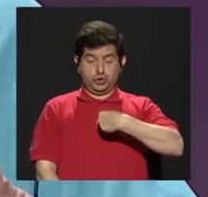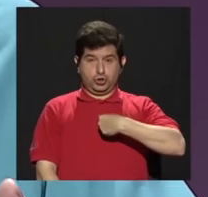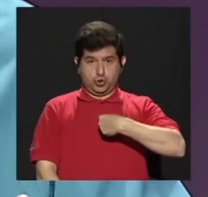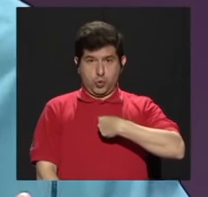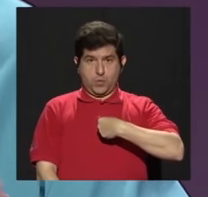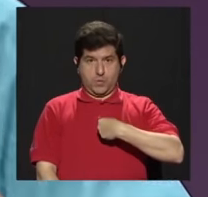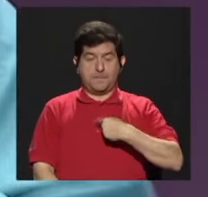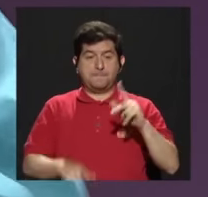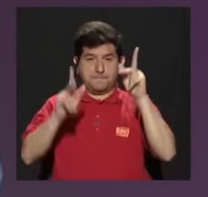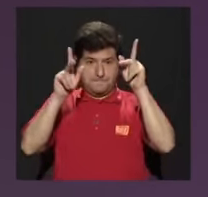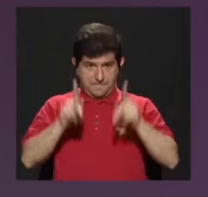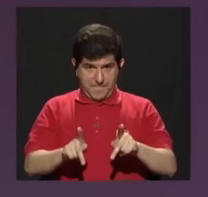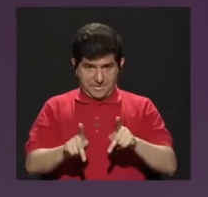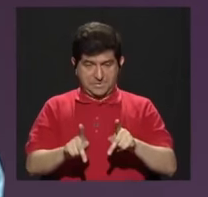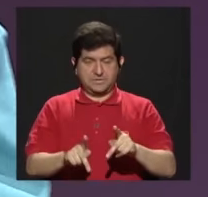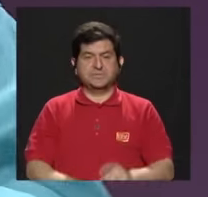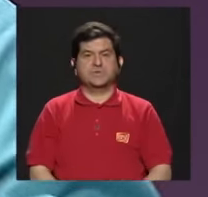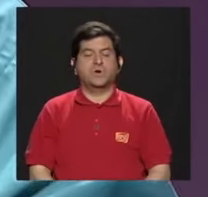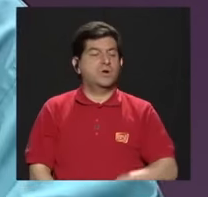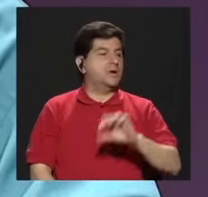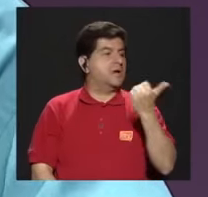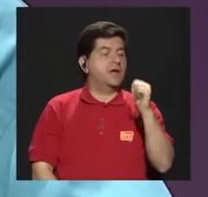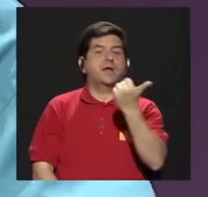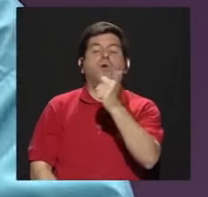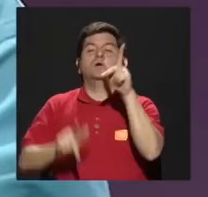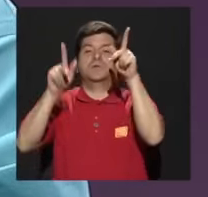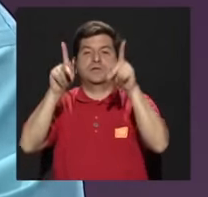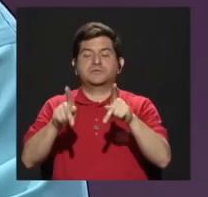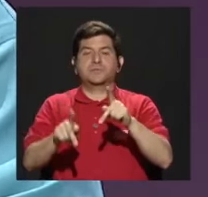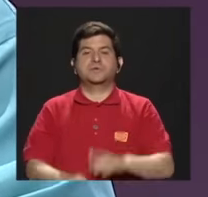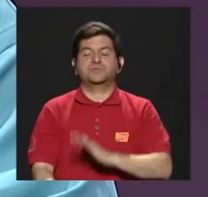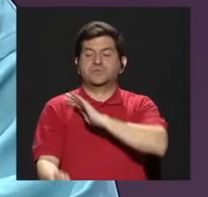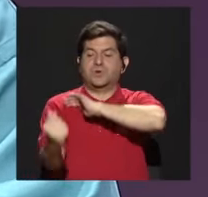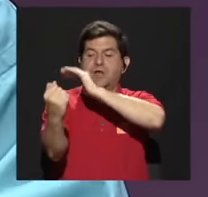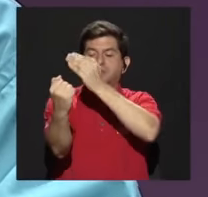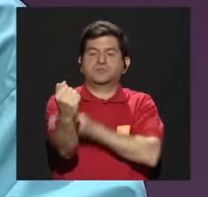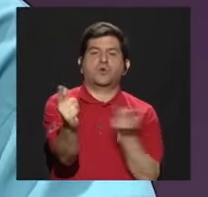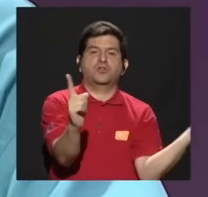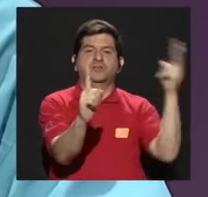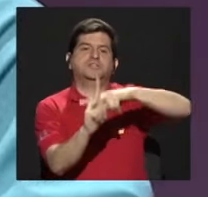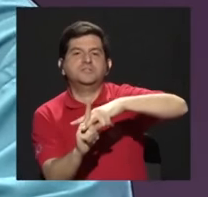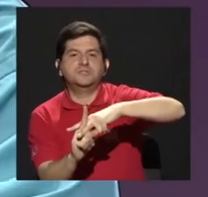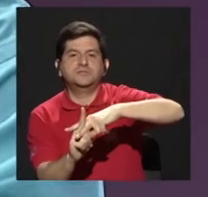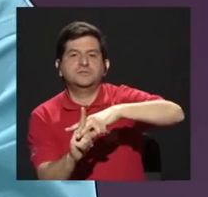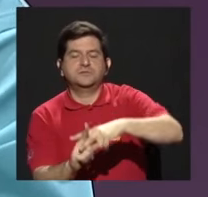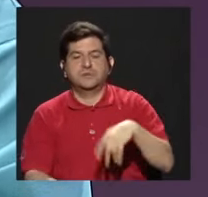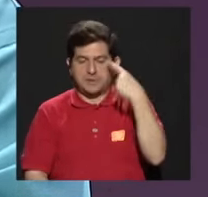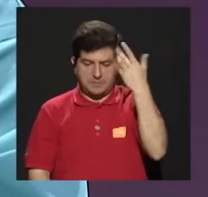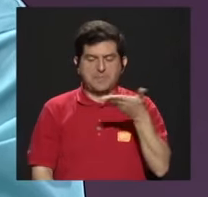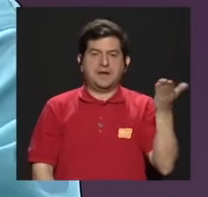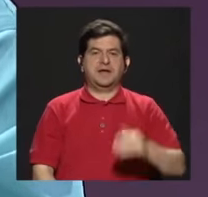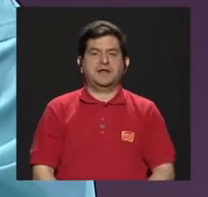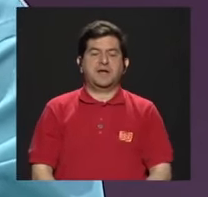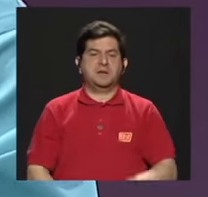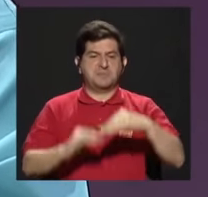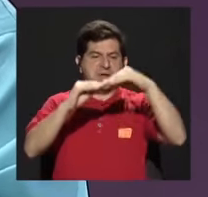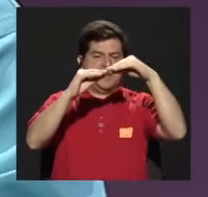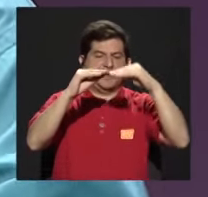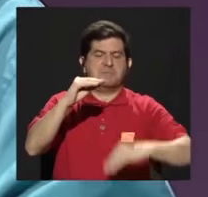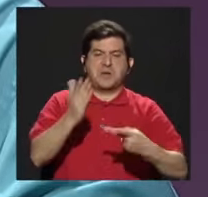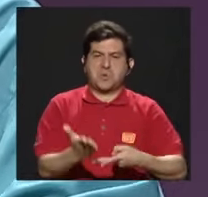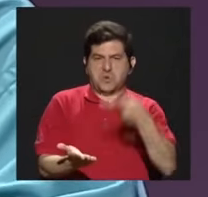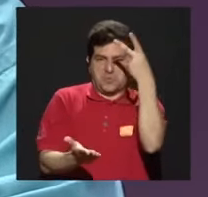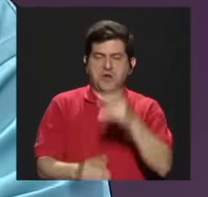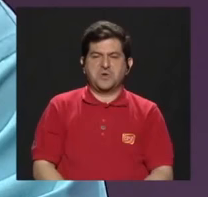un individuo que ejerzo sobre otras personas mi poder. ¿Ah? ¿Para qué? Para desacreditar, humillar,